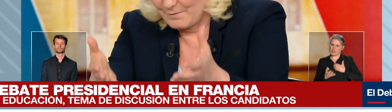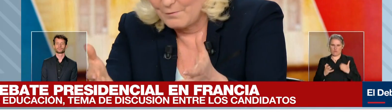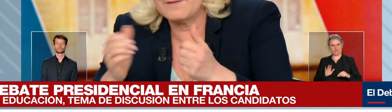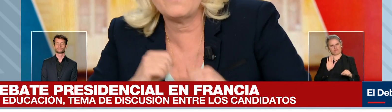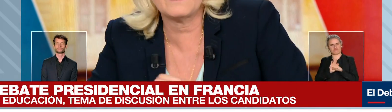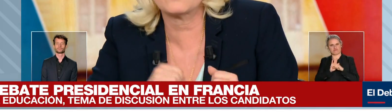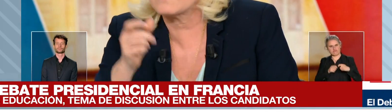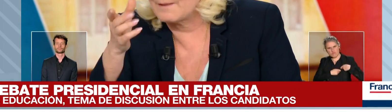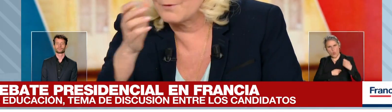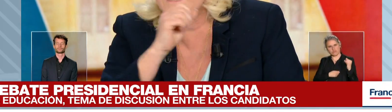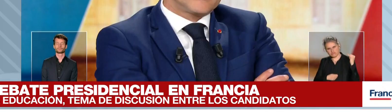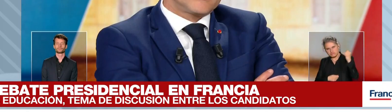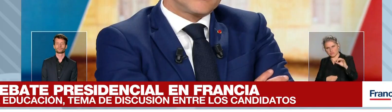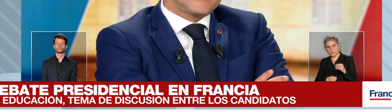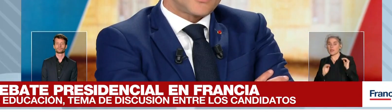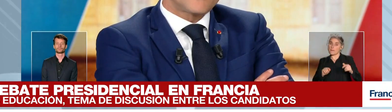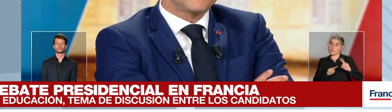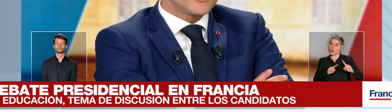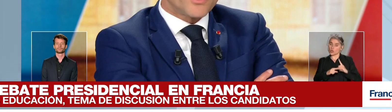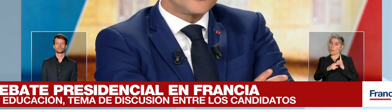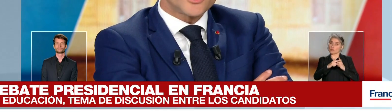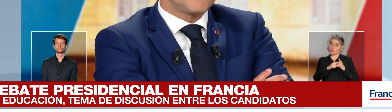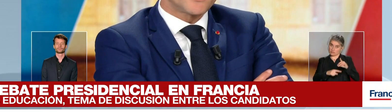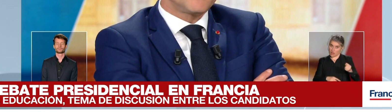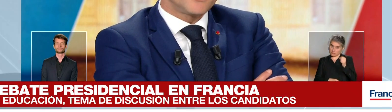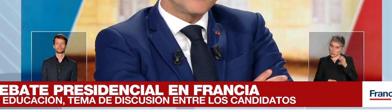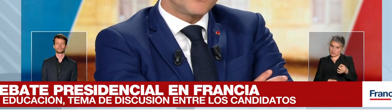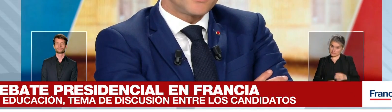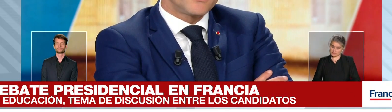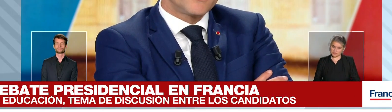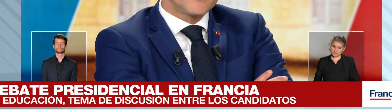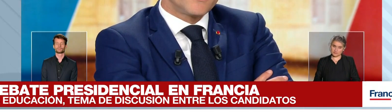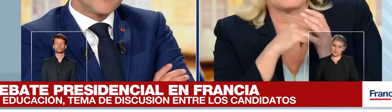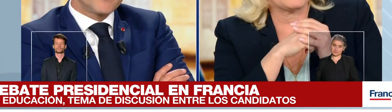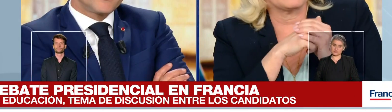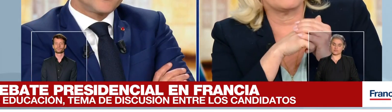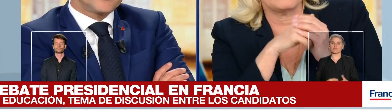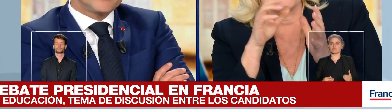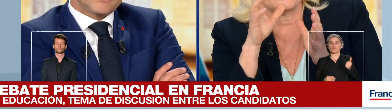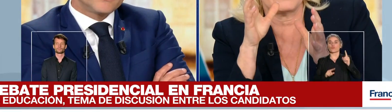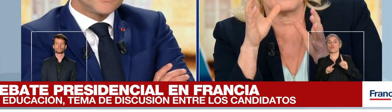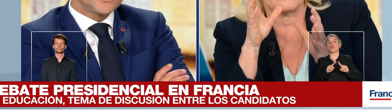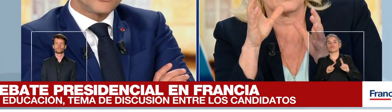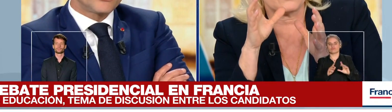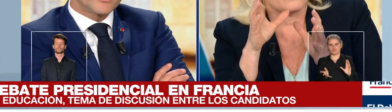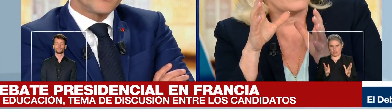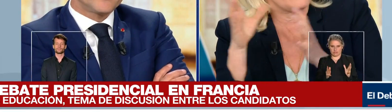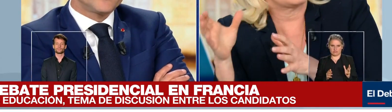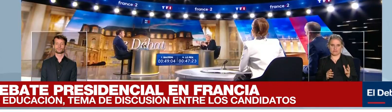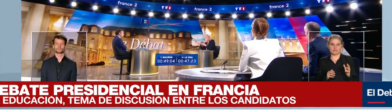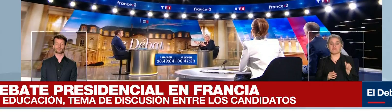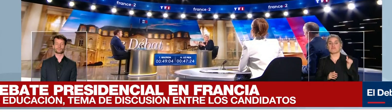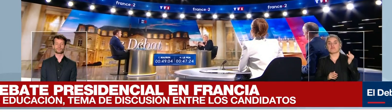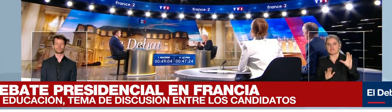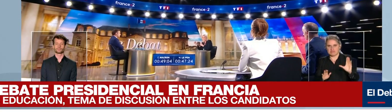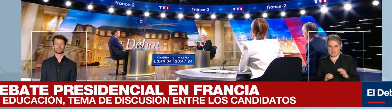medidas perennes. Mis medidas serán perennes, pero usted hizo algo positivo. La reforma del aprendizaje era perenne, señora. Lo